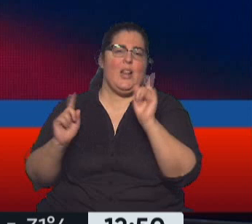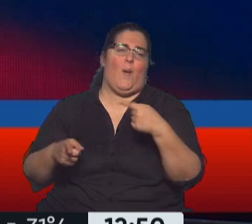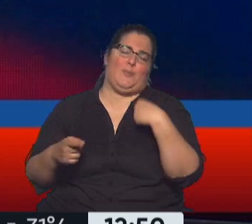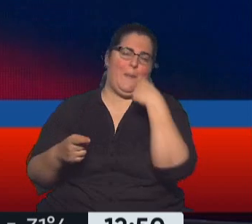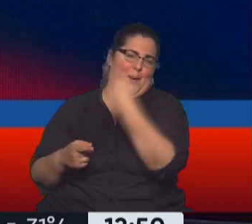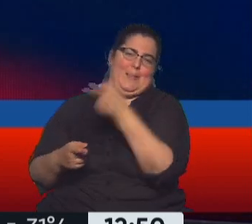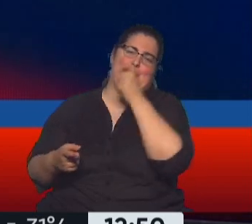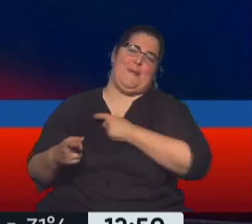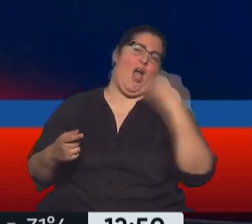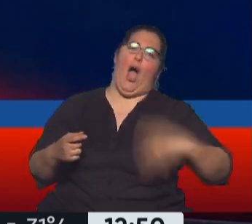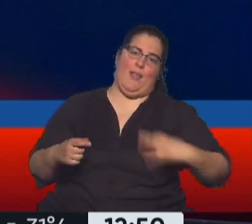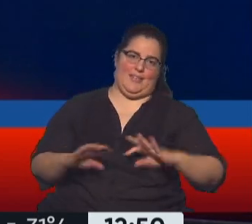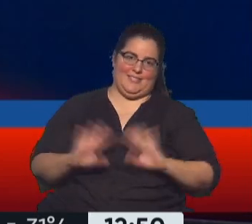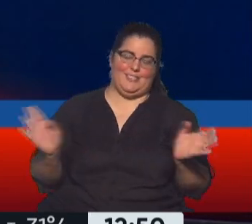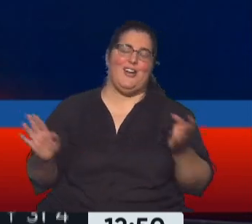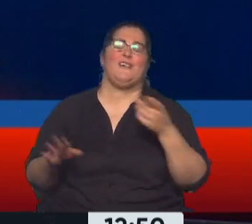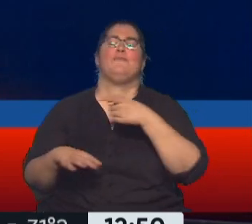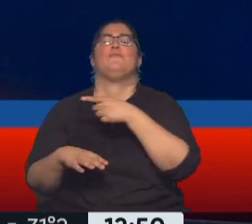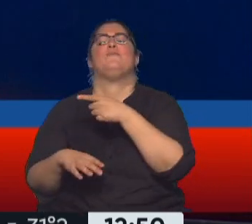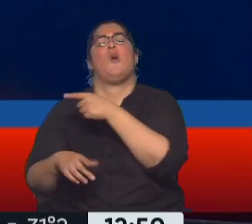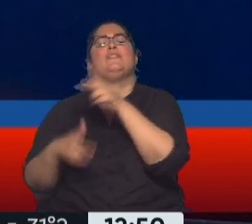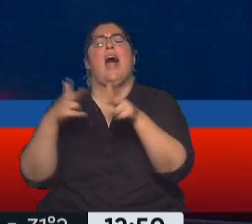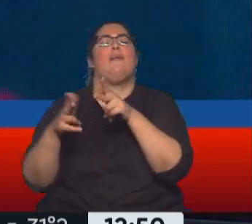responder algunas interrogantes. Cuando decís